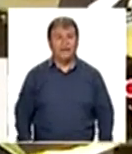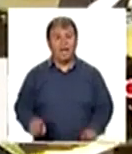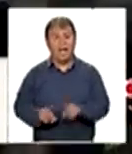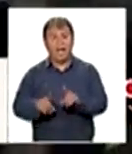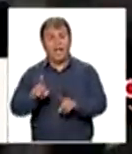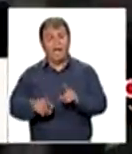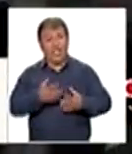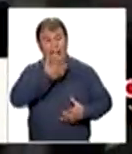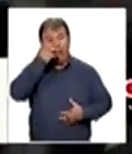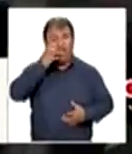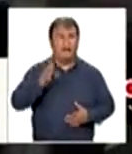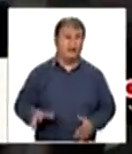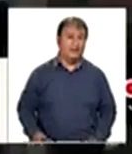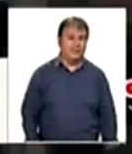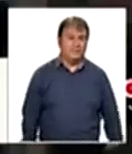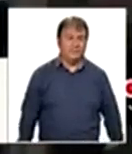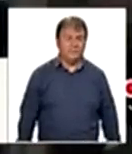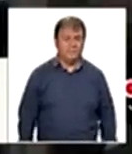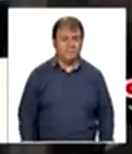Algunos gritaban.